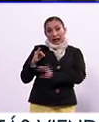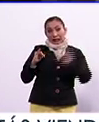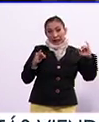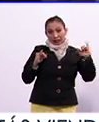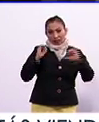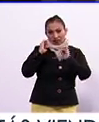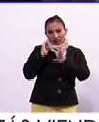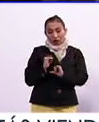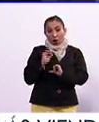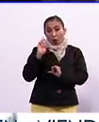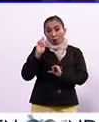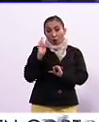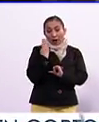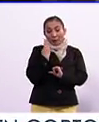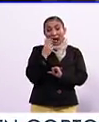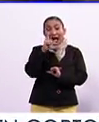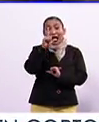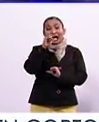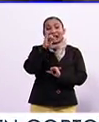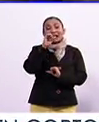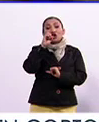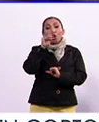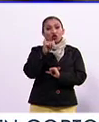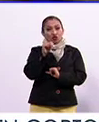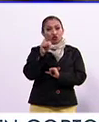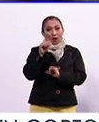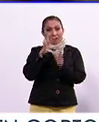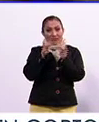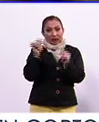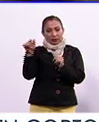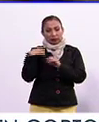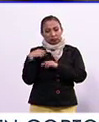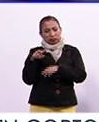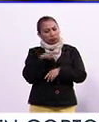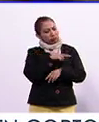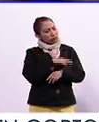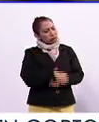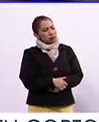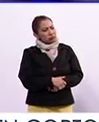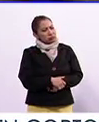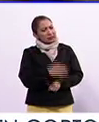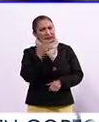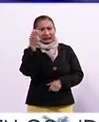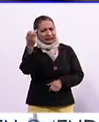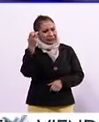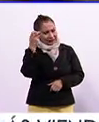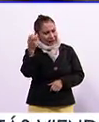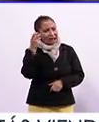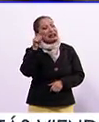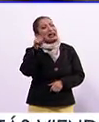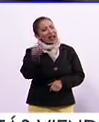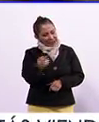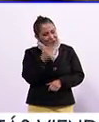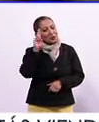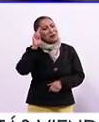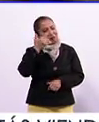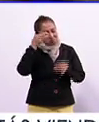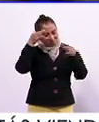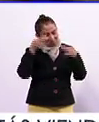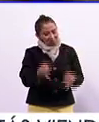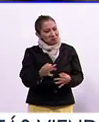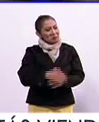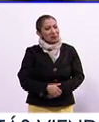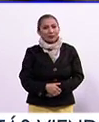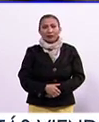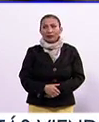al rector de la Universidad de Lyon. Se voltea y me dice, esta sí es una universidad.